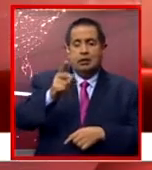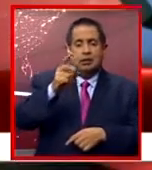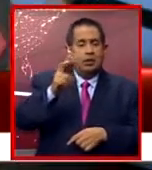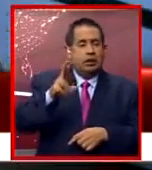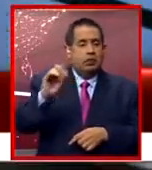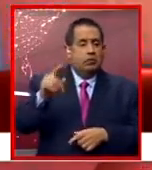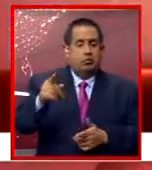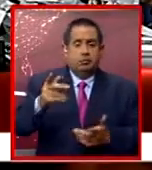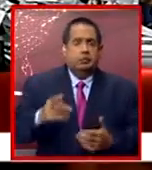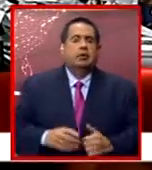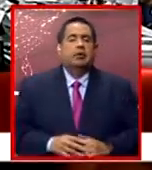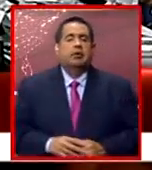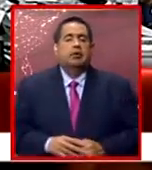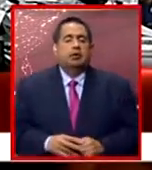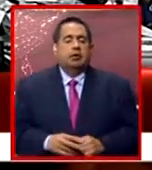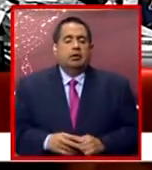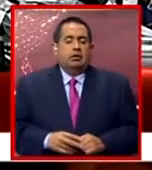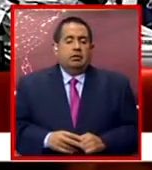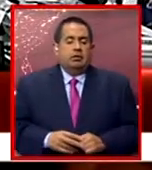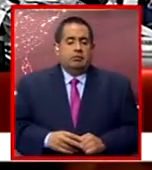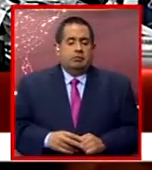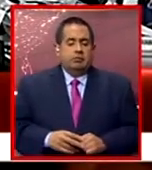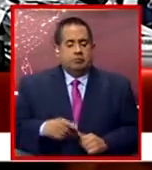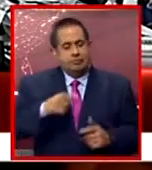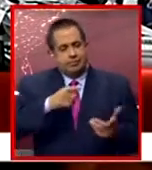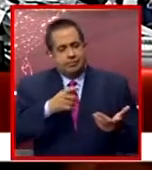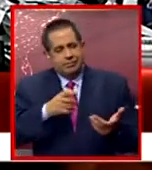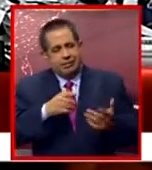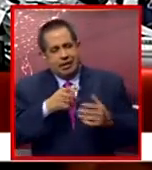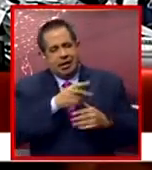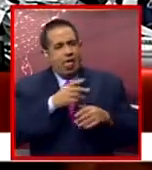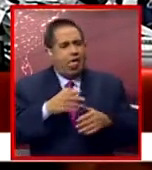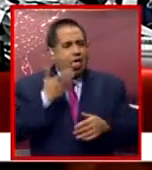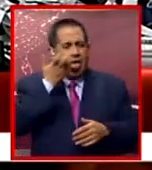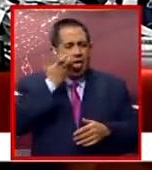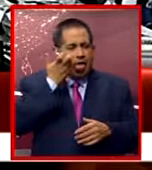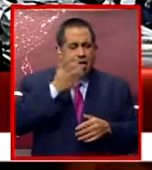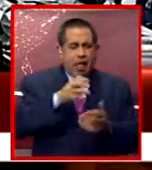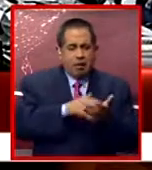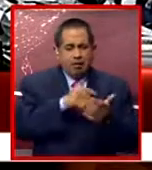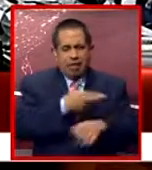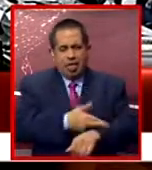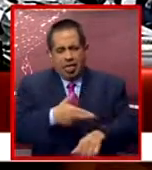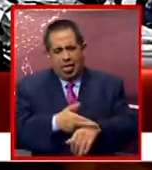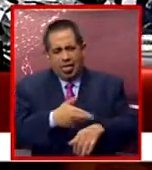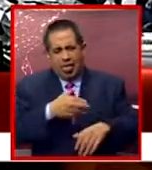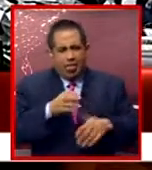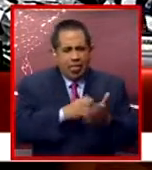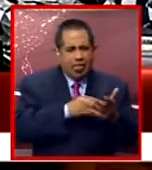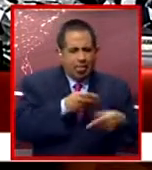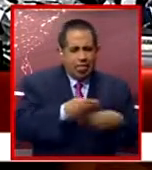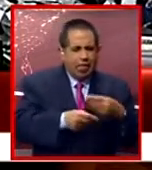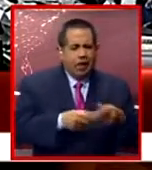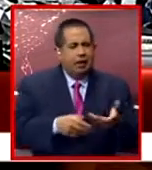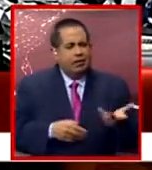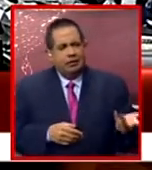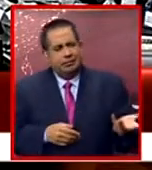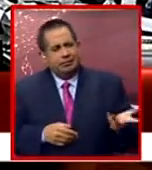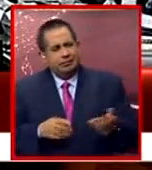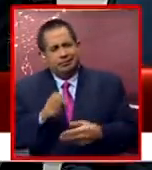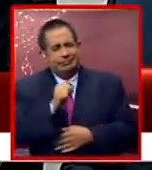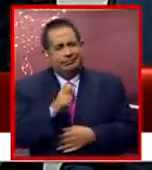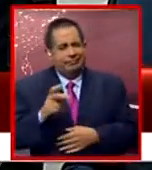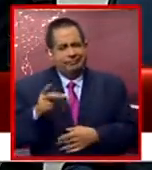obra. Eso es parte, digo, de la burocracia y todas esas cosas que ustedes en la Secretaría de